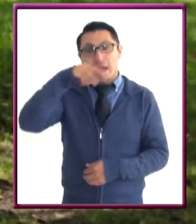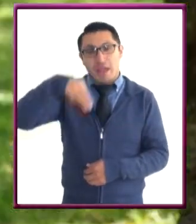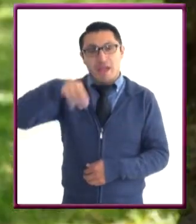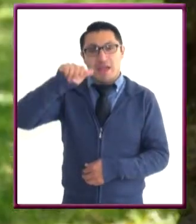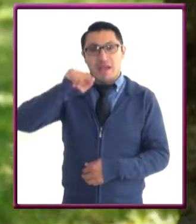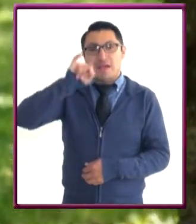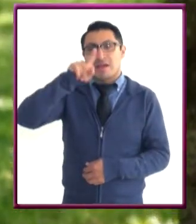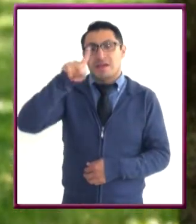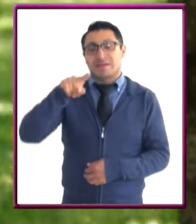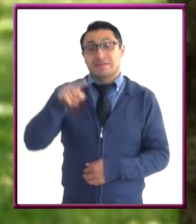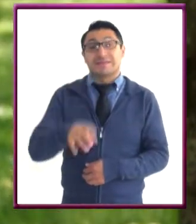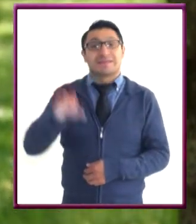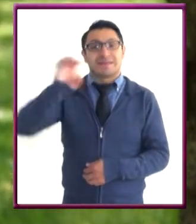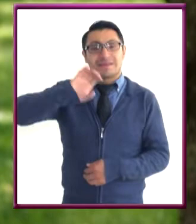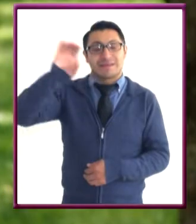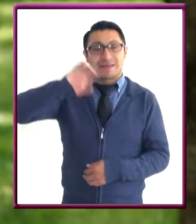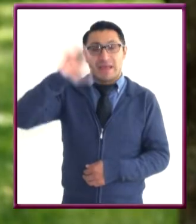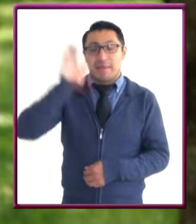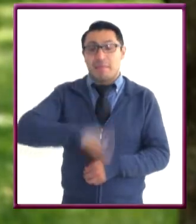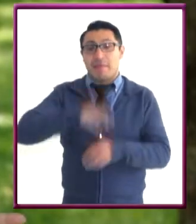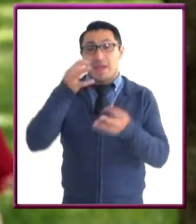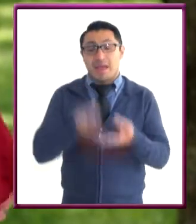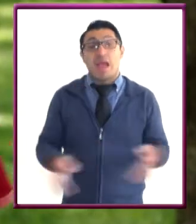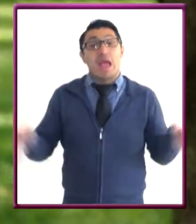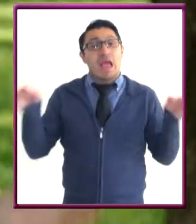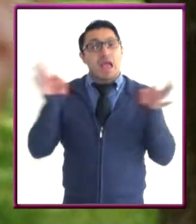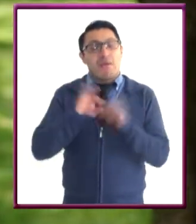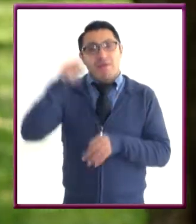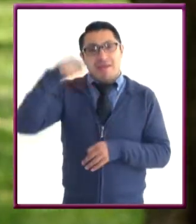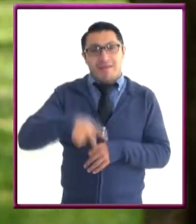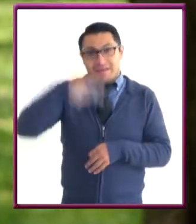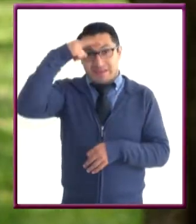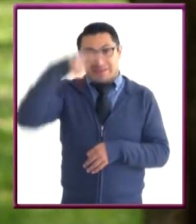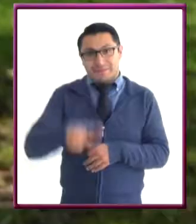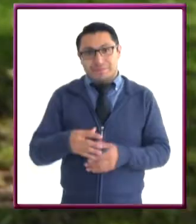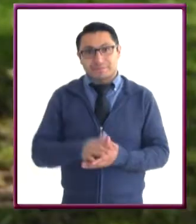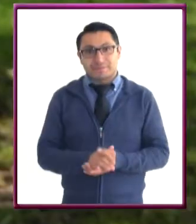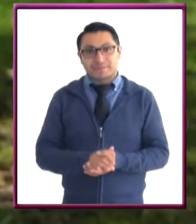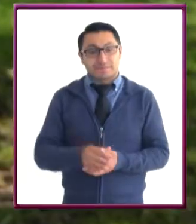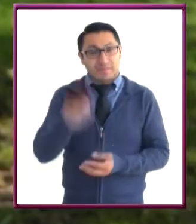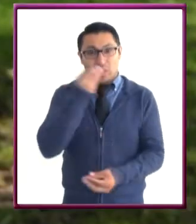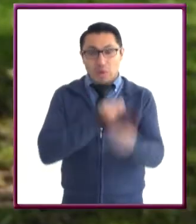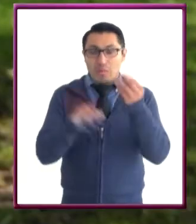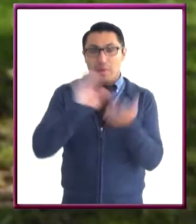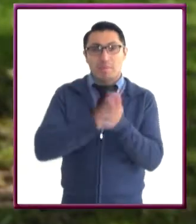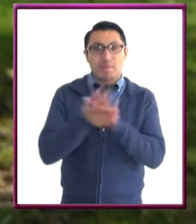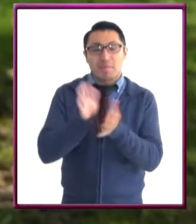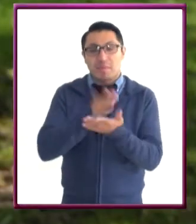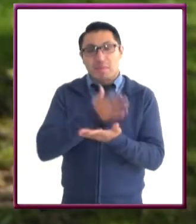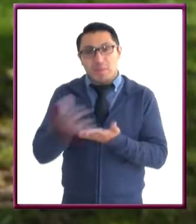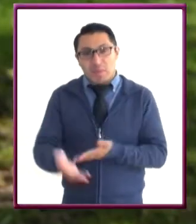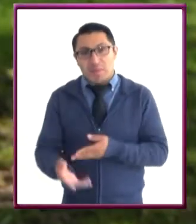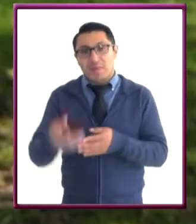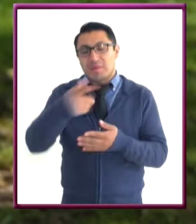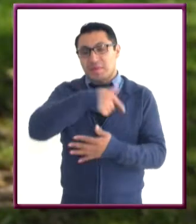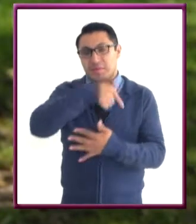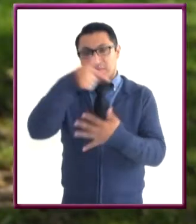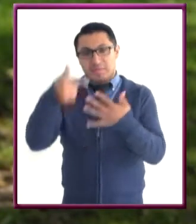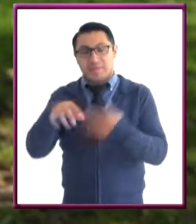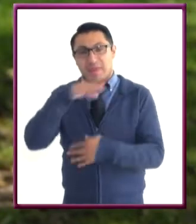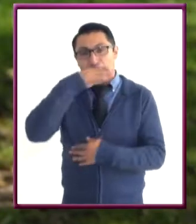maíz. Sin duda el cereal más importante y versátil de México. Lo comemos en tortillas,